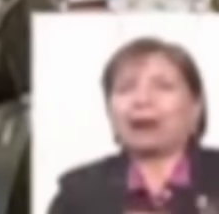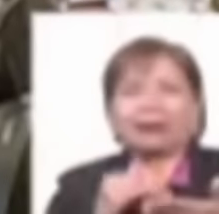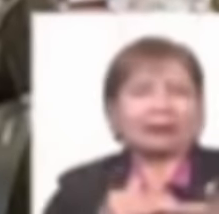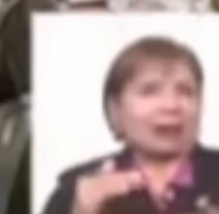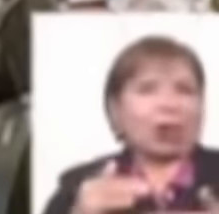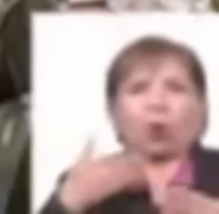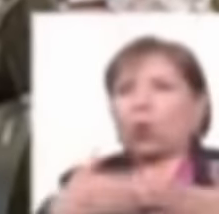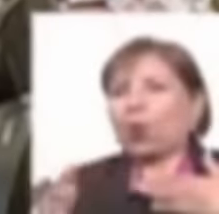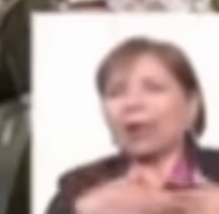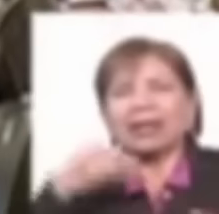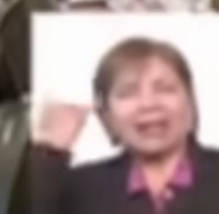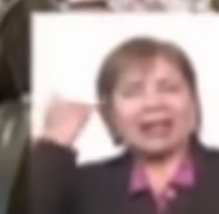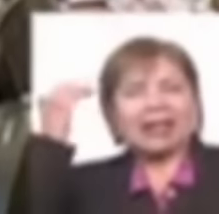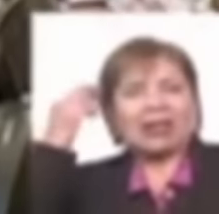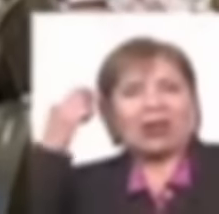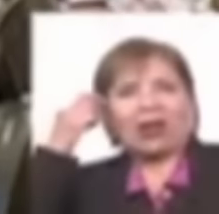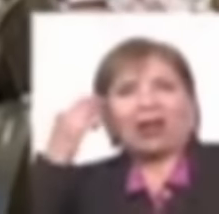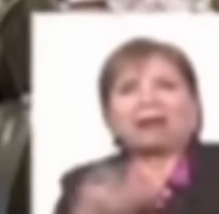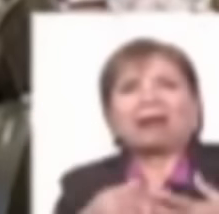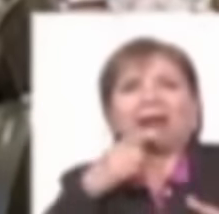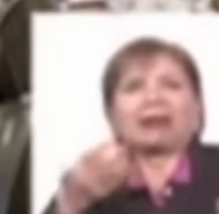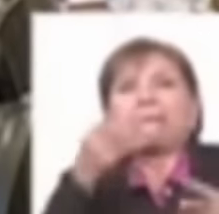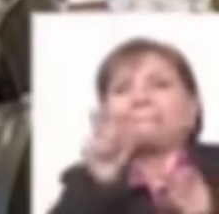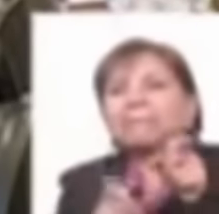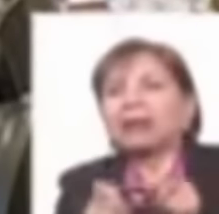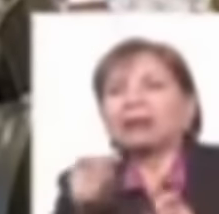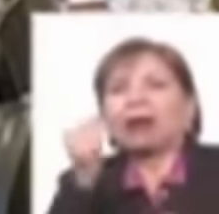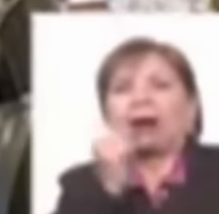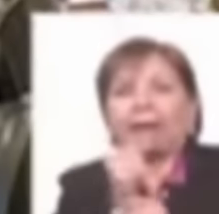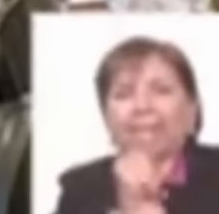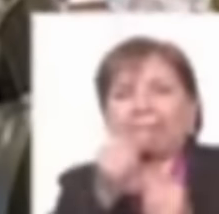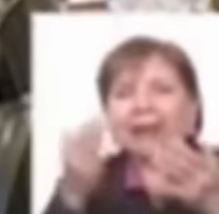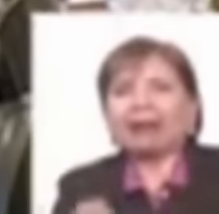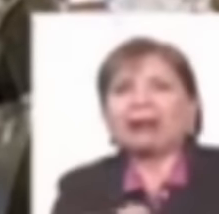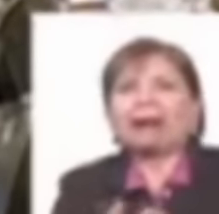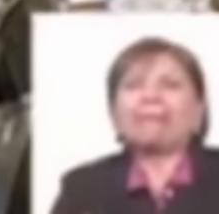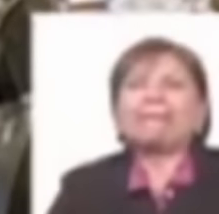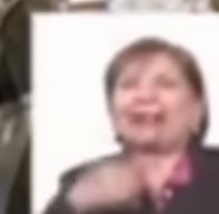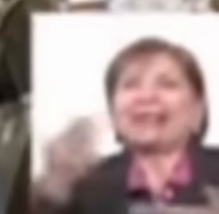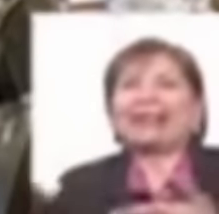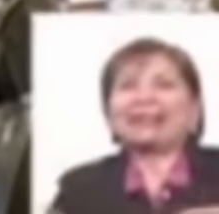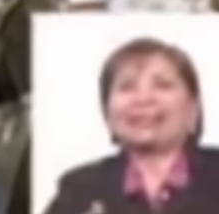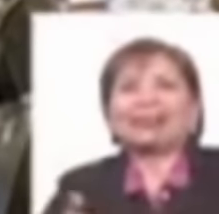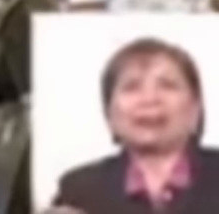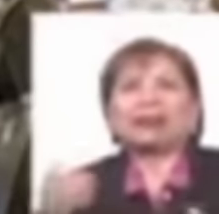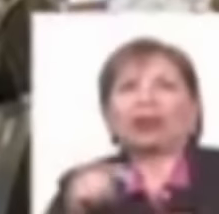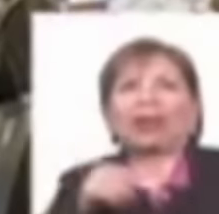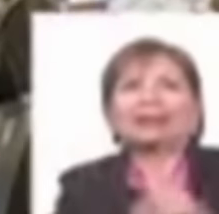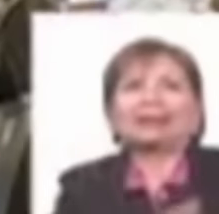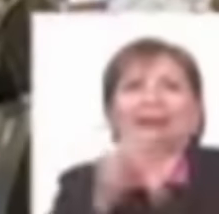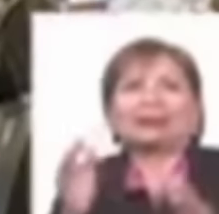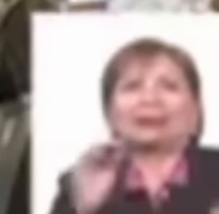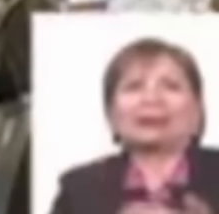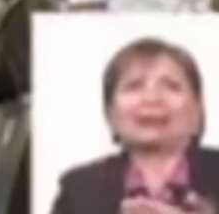de cualquier ideología que tengan, deban ser personas, funcionarios públicos, que están al servicio de esa institución